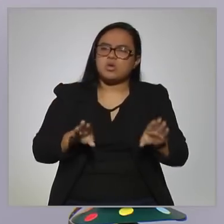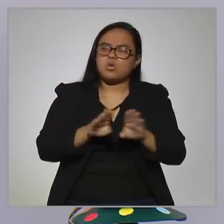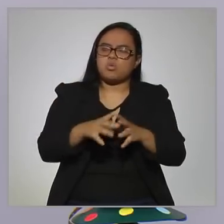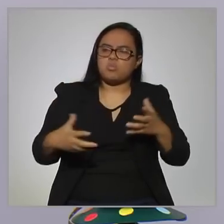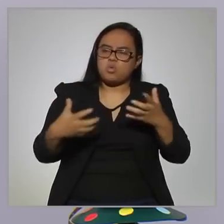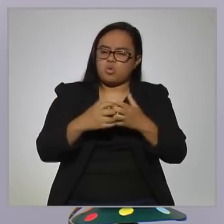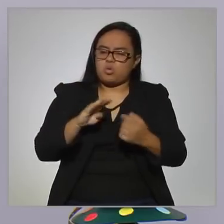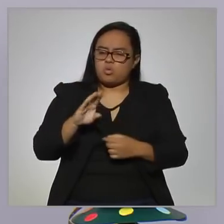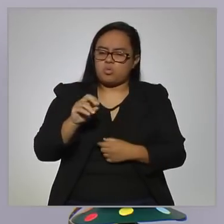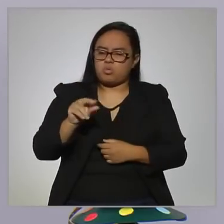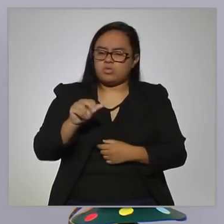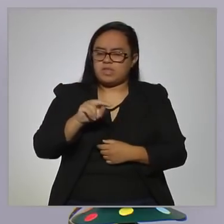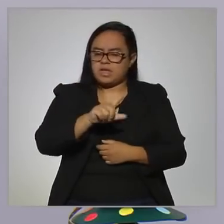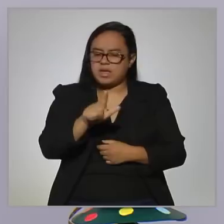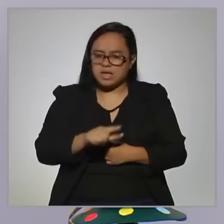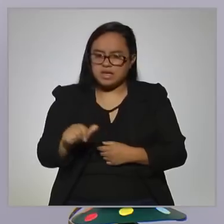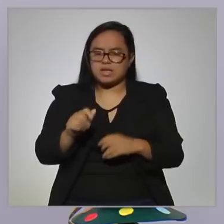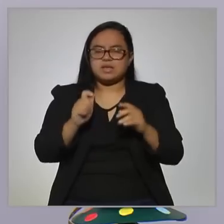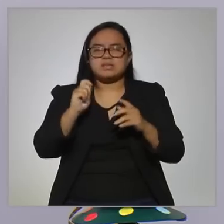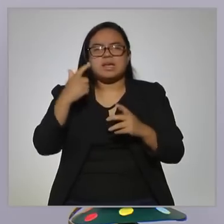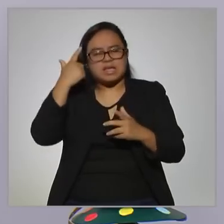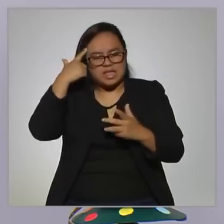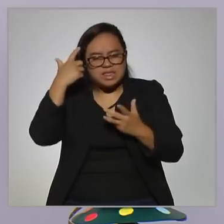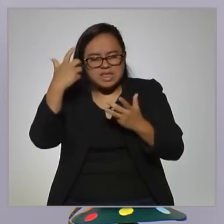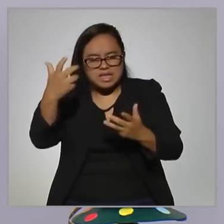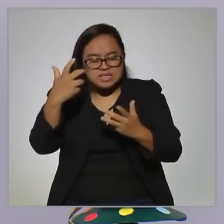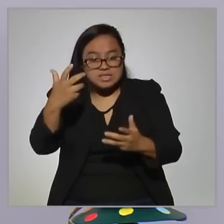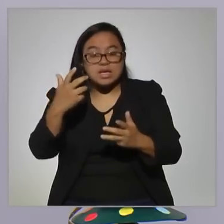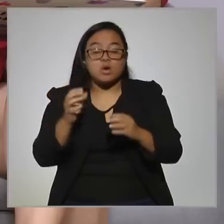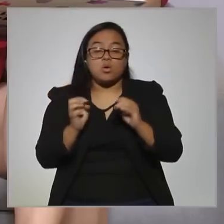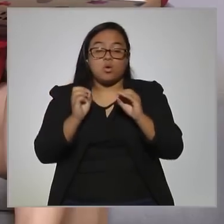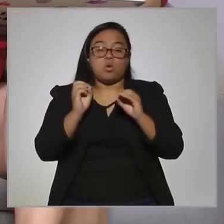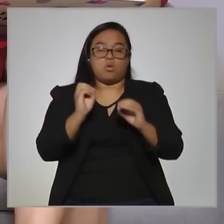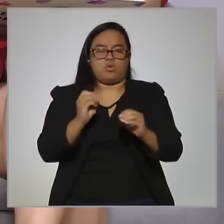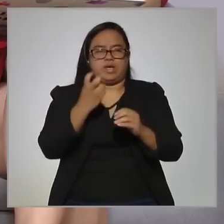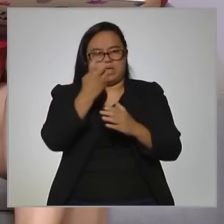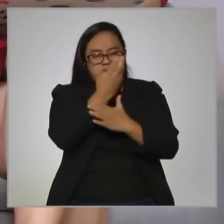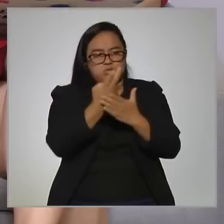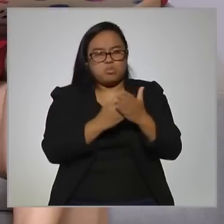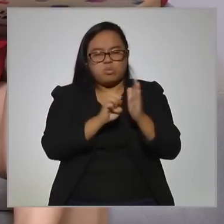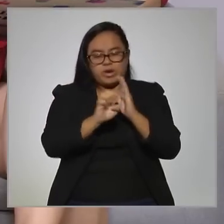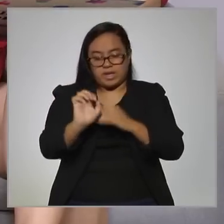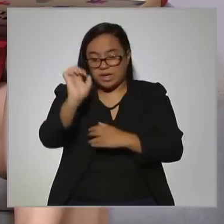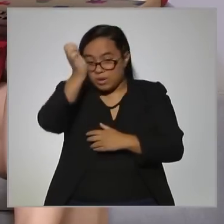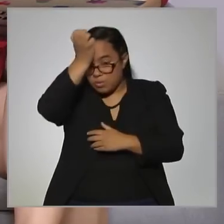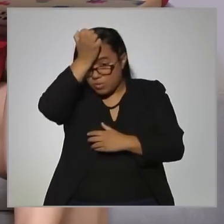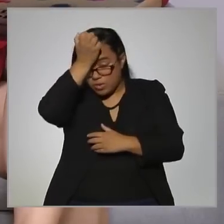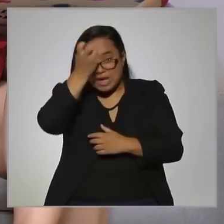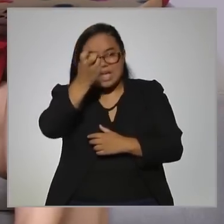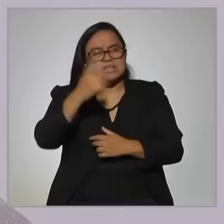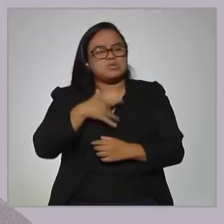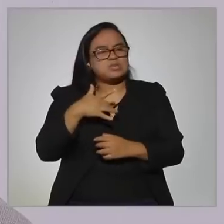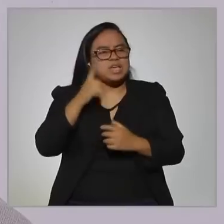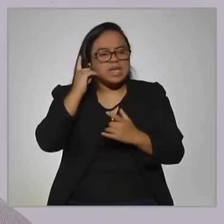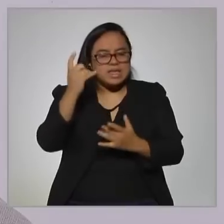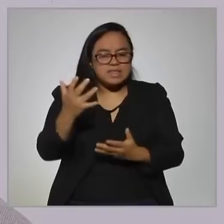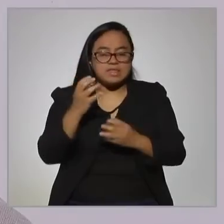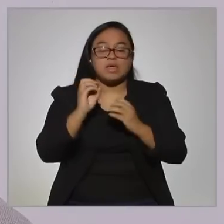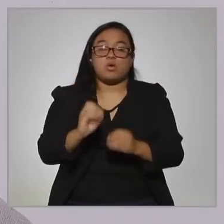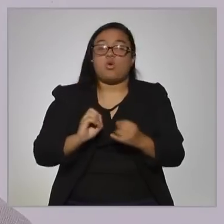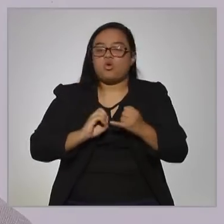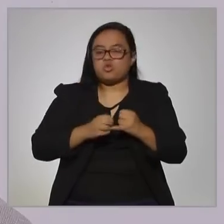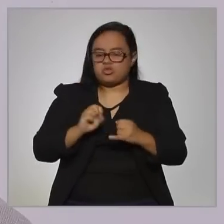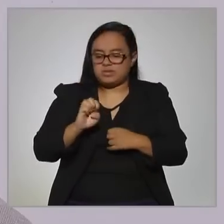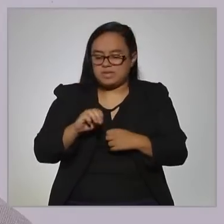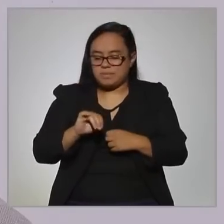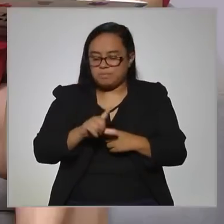bonanza, representar los deseos o proyectar a través de un símbolo como los borreguitos, ¿no? Las la esperanza, semillas, ¿no? Que las traen las semillas,